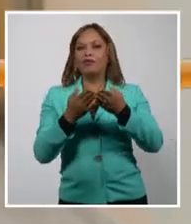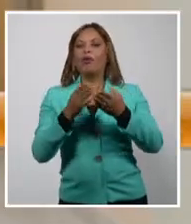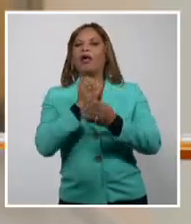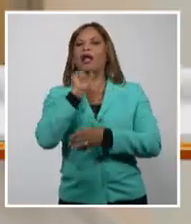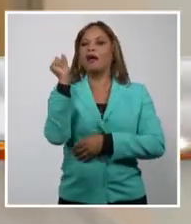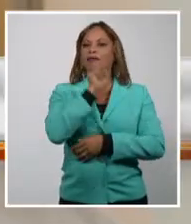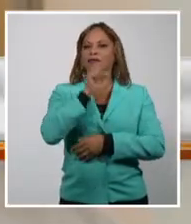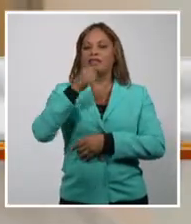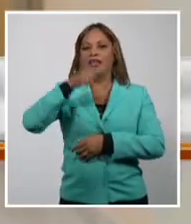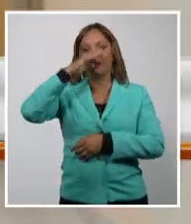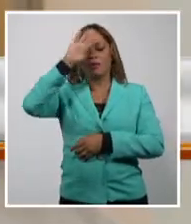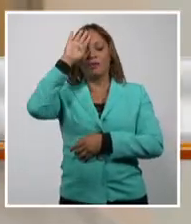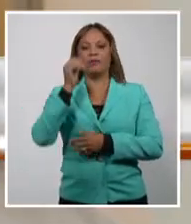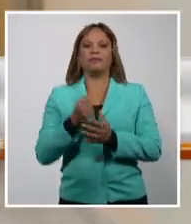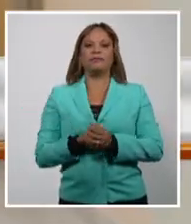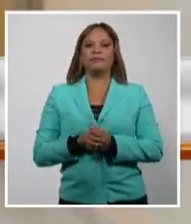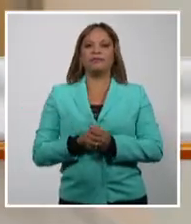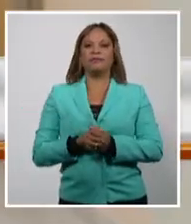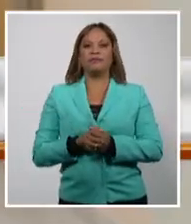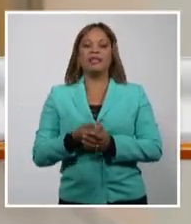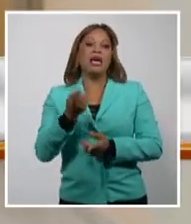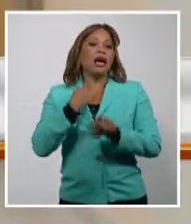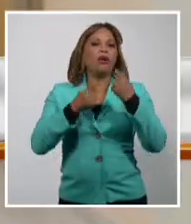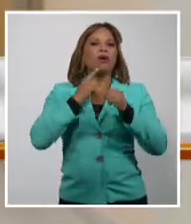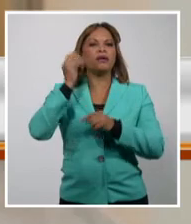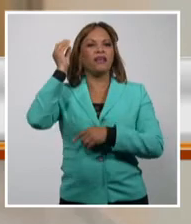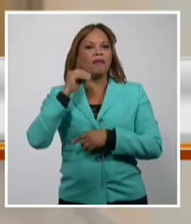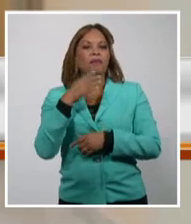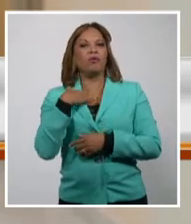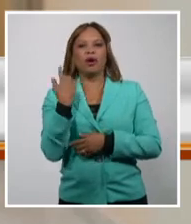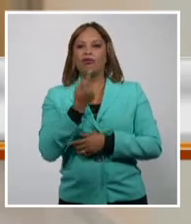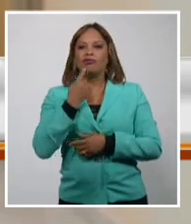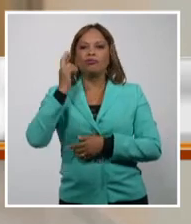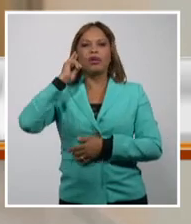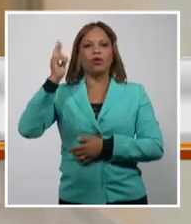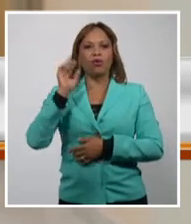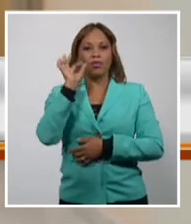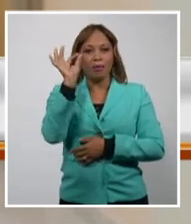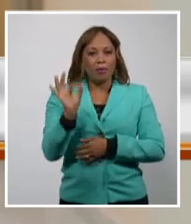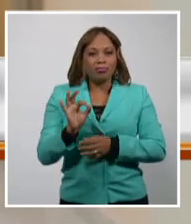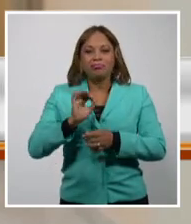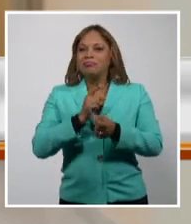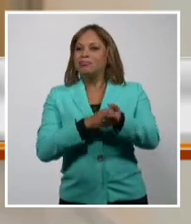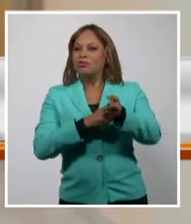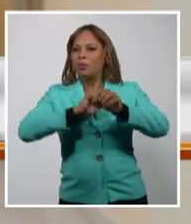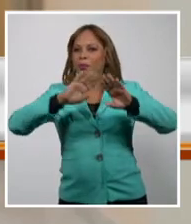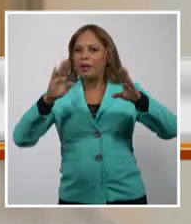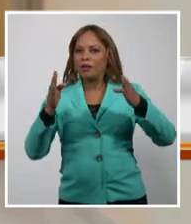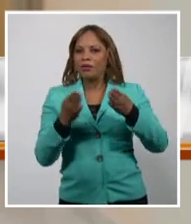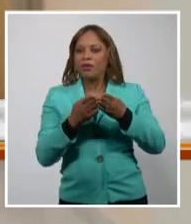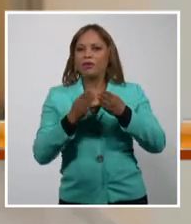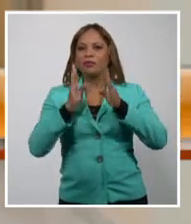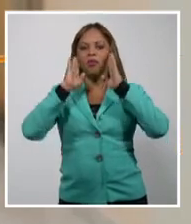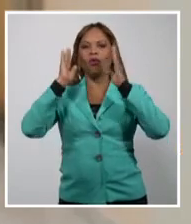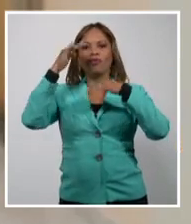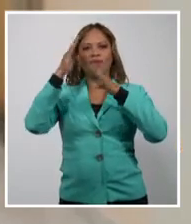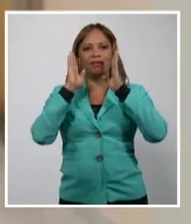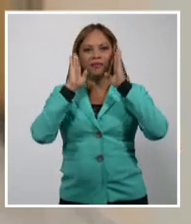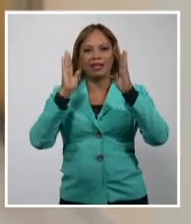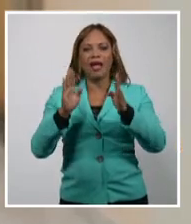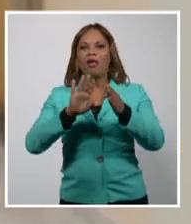que tenemos una deuda pendiente con el patrimonio material de Miguel Failde, nos hemos concentrado en su obra musical,